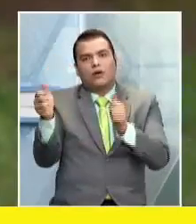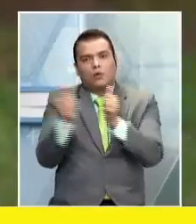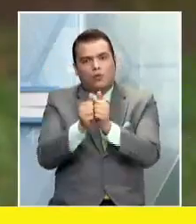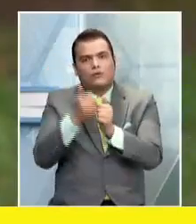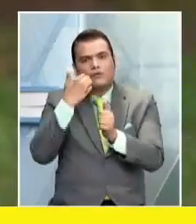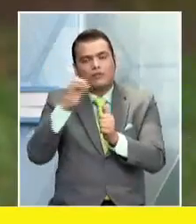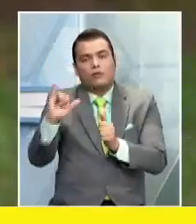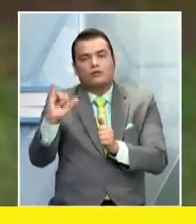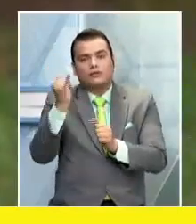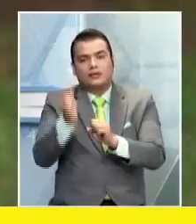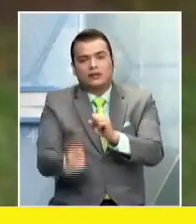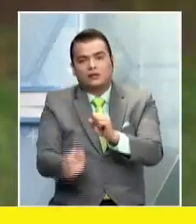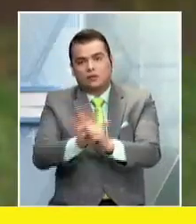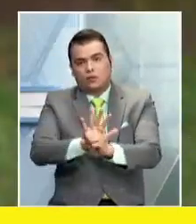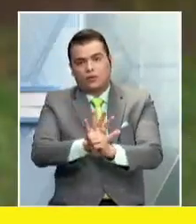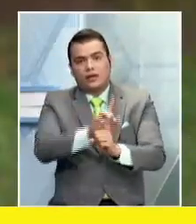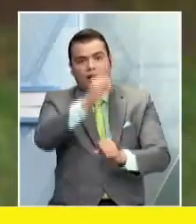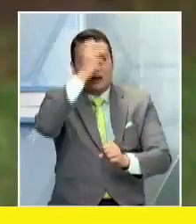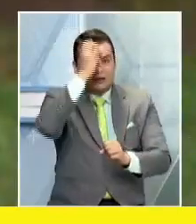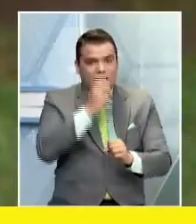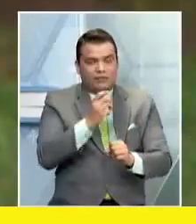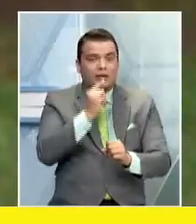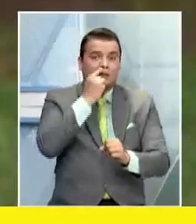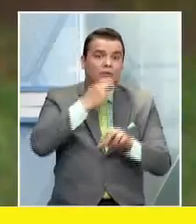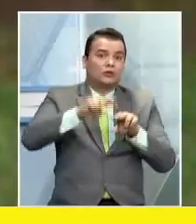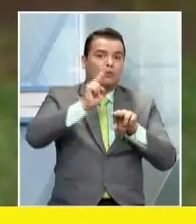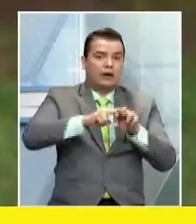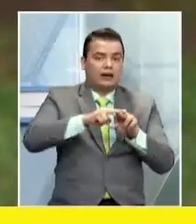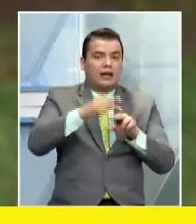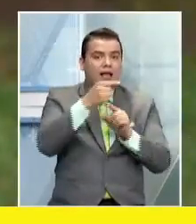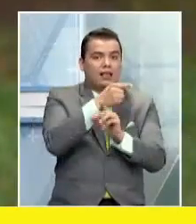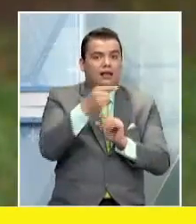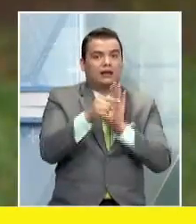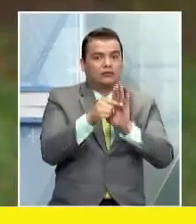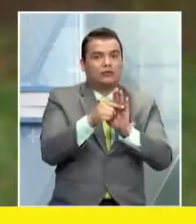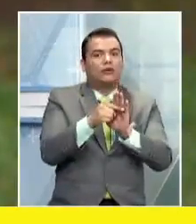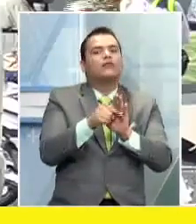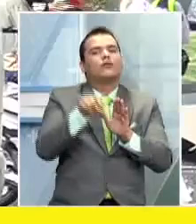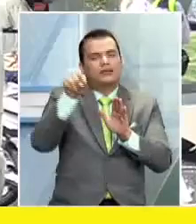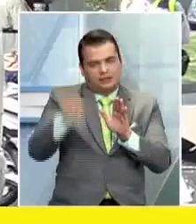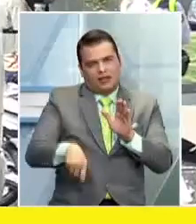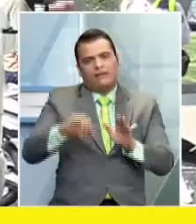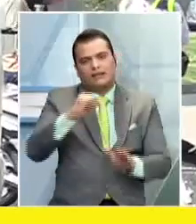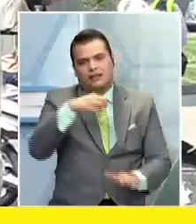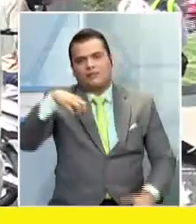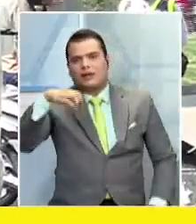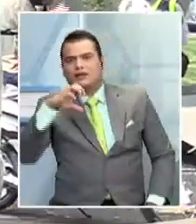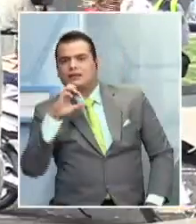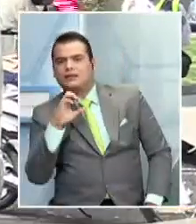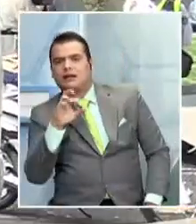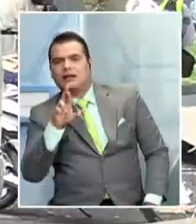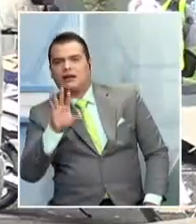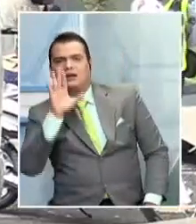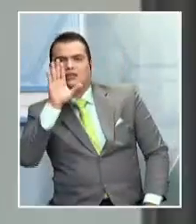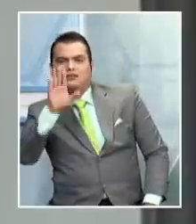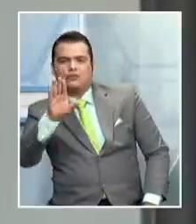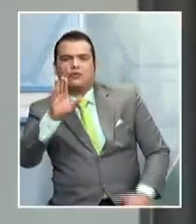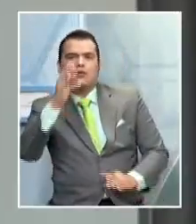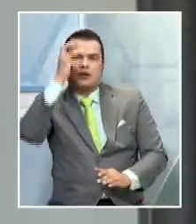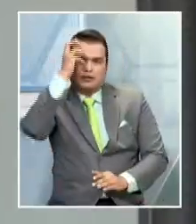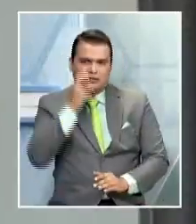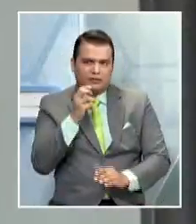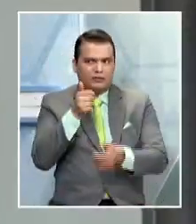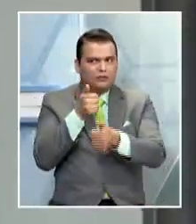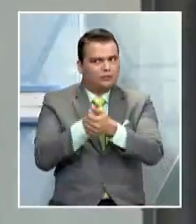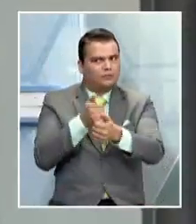positivo y que salen con una prueba negativa, son pacientes que les hace prueba de PCR y además entran en un protocolo de